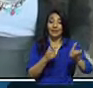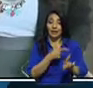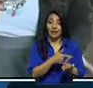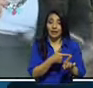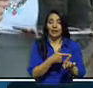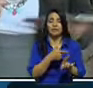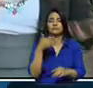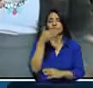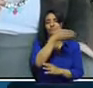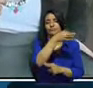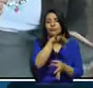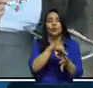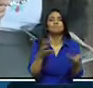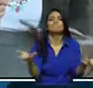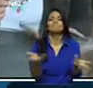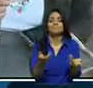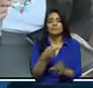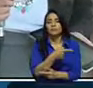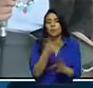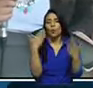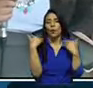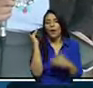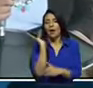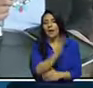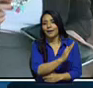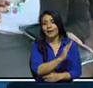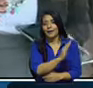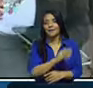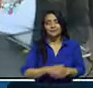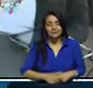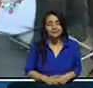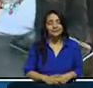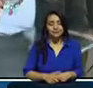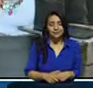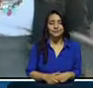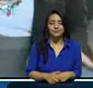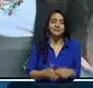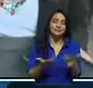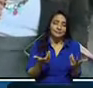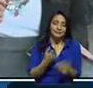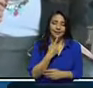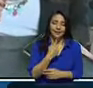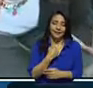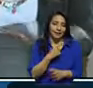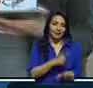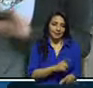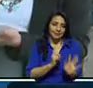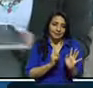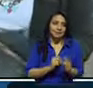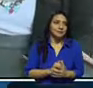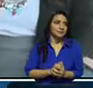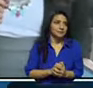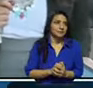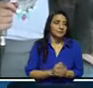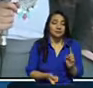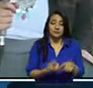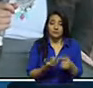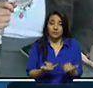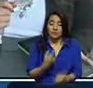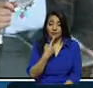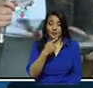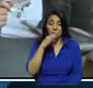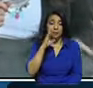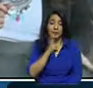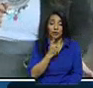pues ejercerá su derecho al voto en la ciudad de Guayaquil. Eso es lo que tenemos entendido. Por el momento lo que nos ha dicho el general